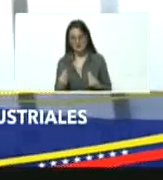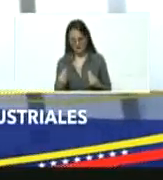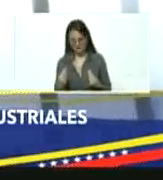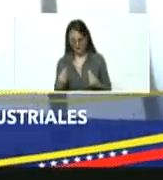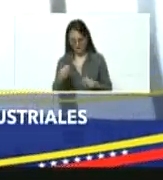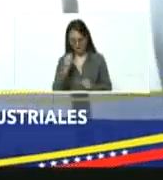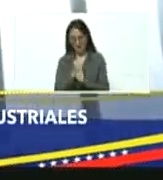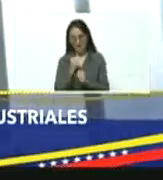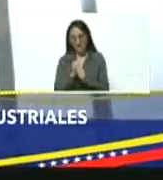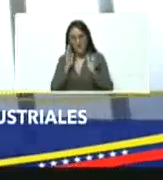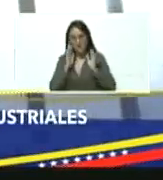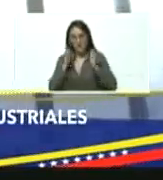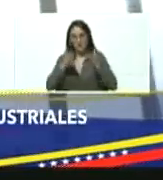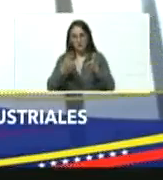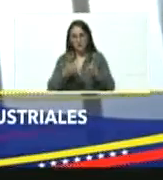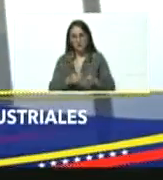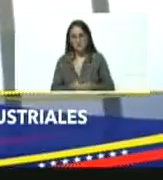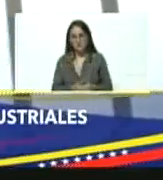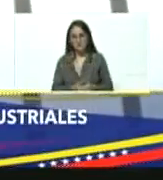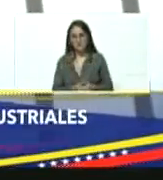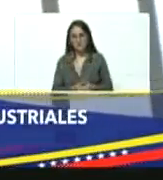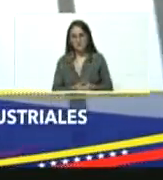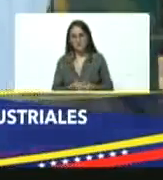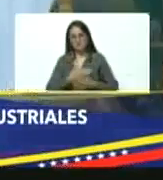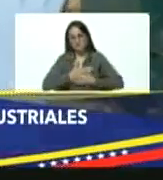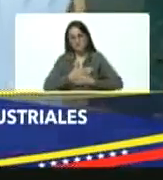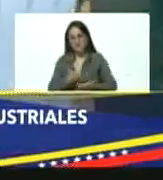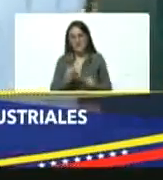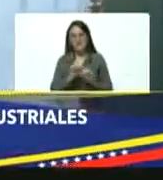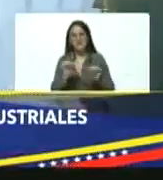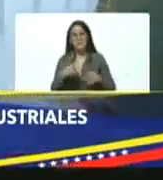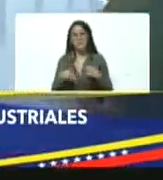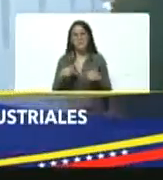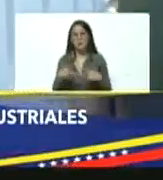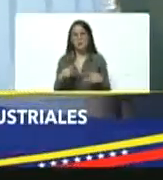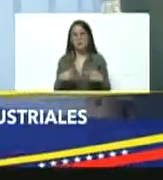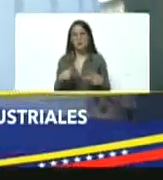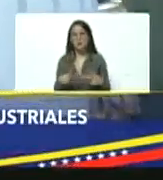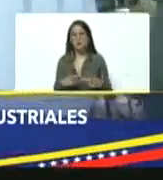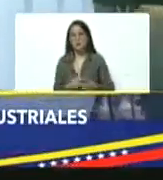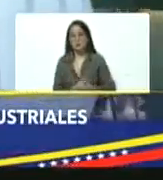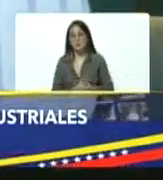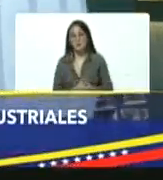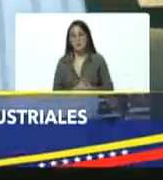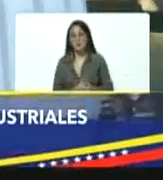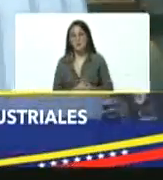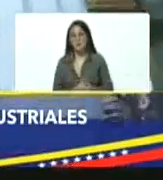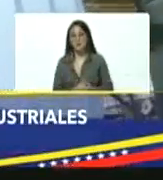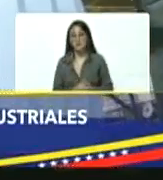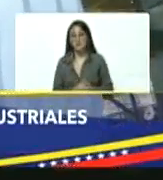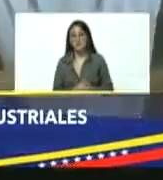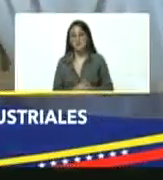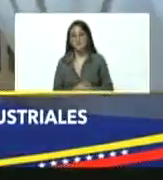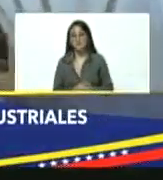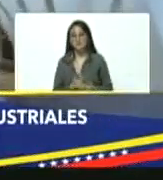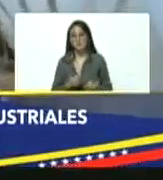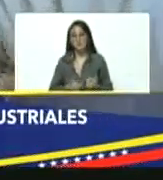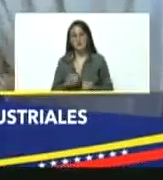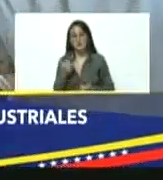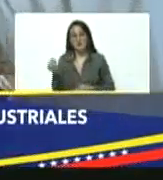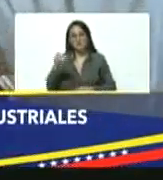personal dedicado, puesto a la orden del sistema productivo. Bueno, y con más algo